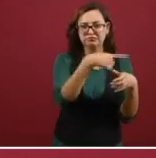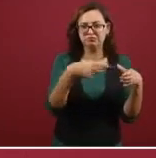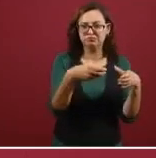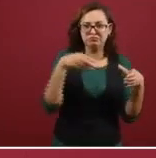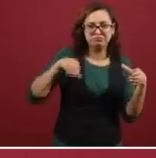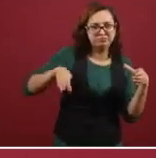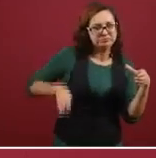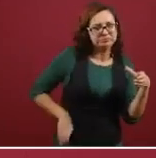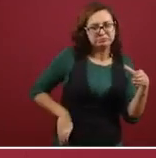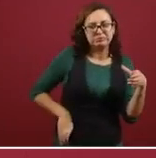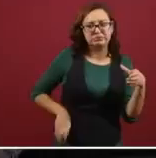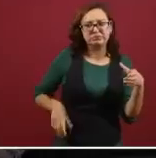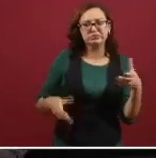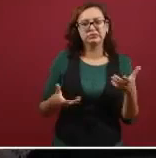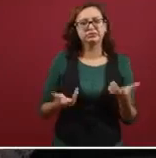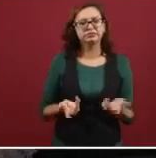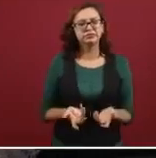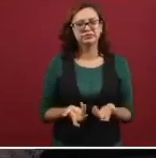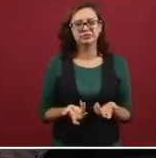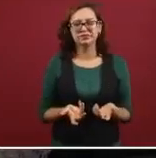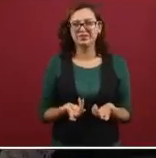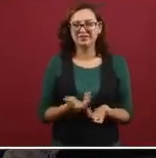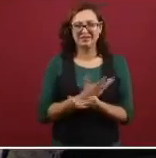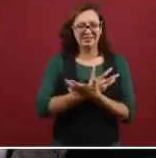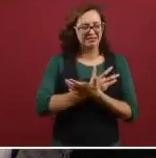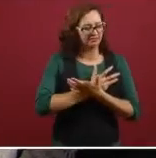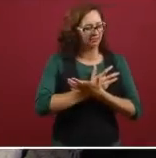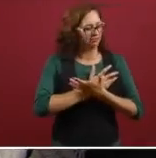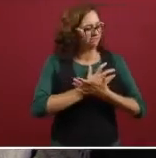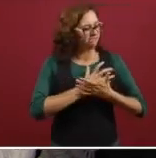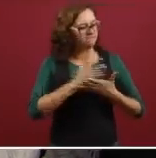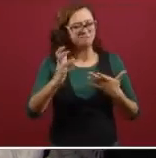Se produjo una monstruosa desigualdad.